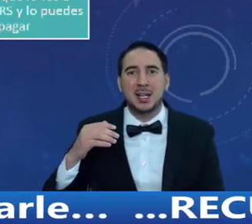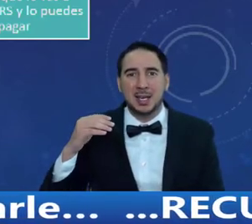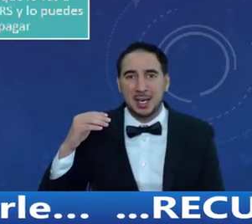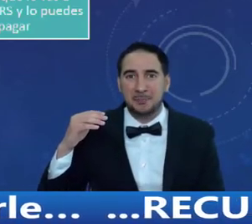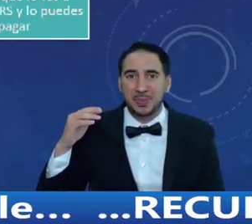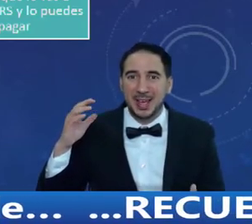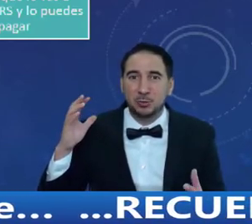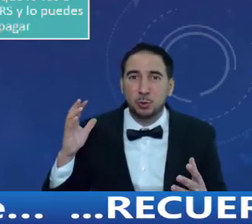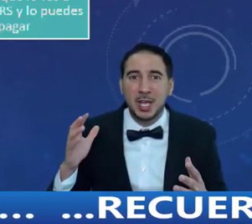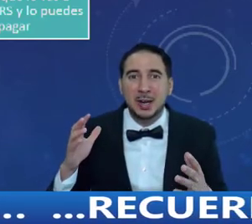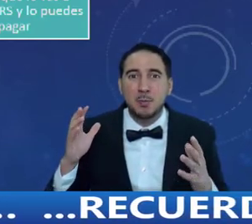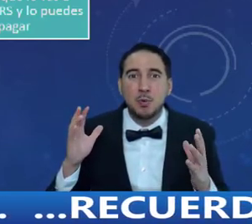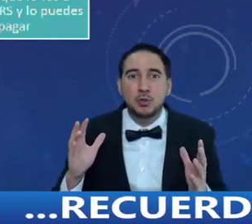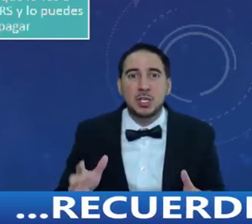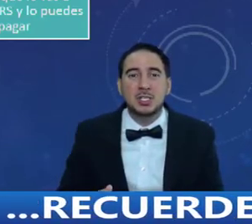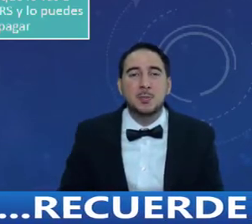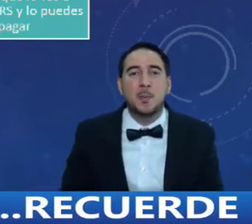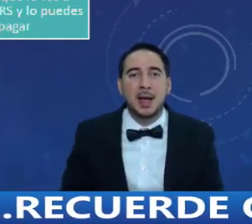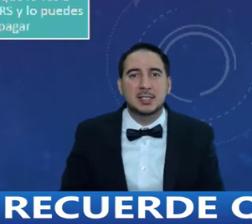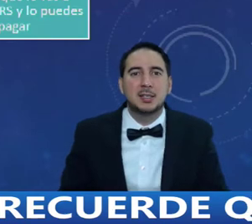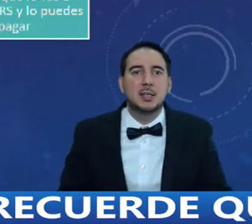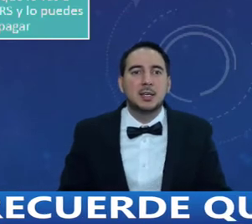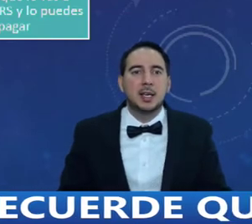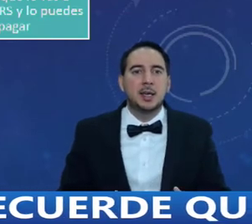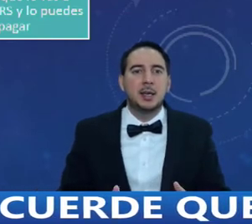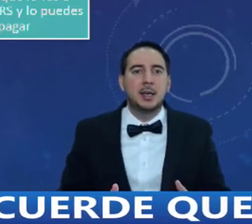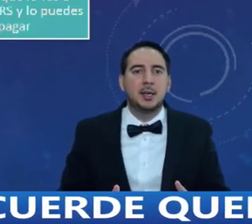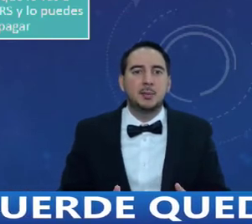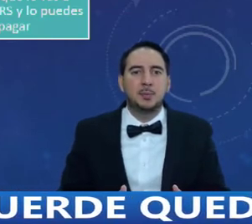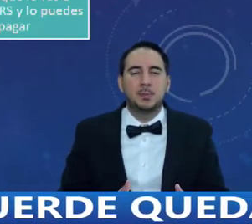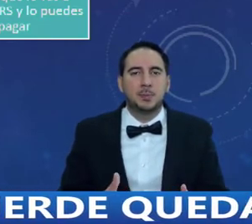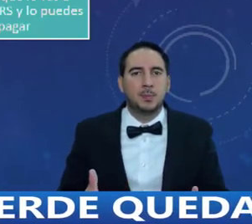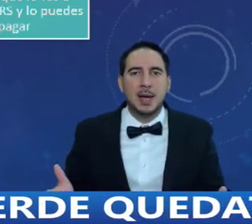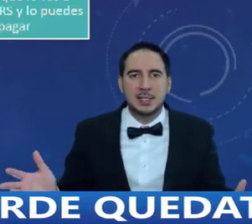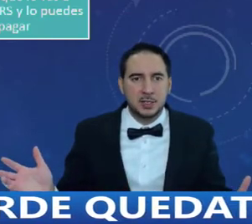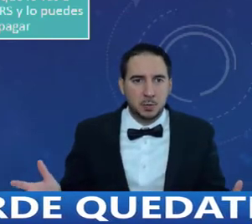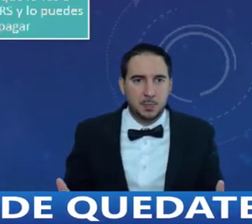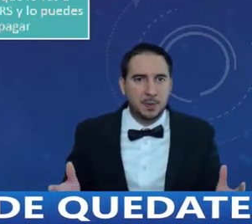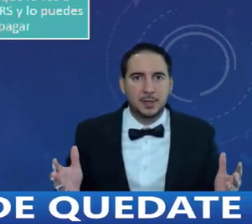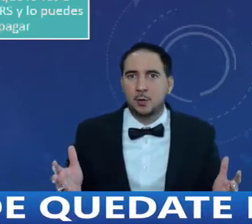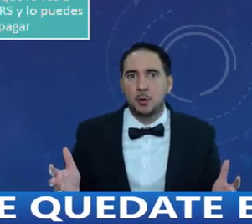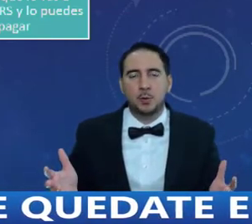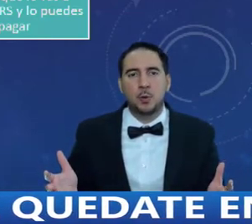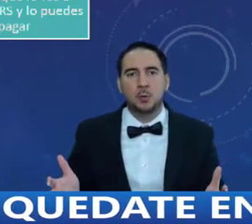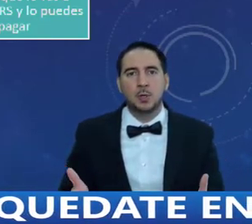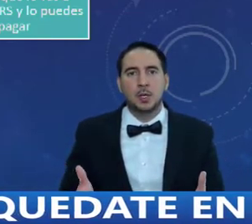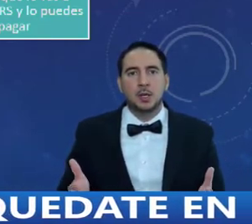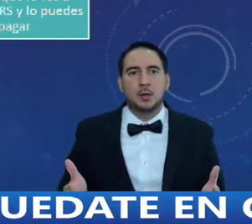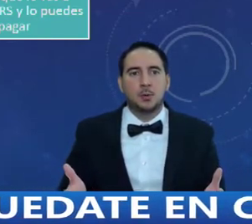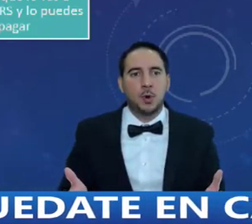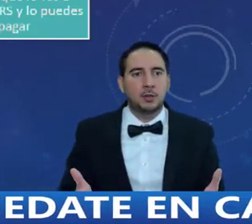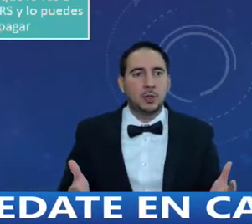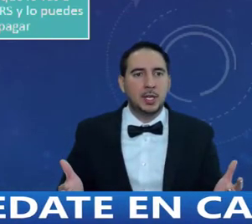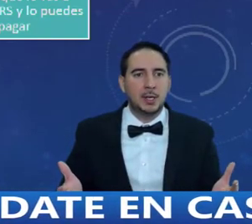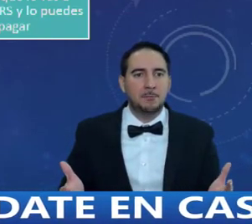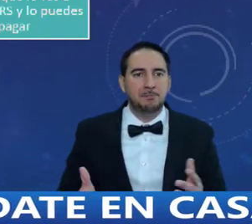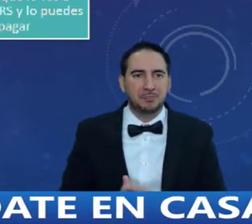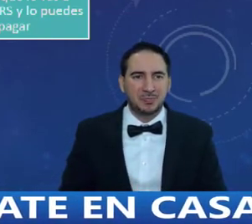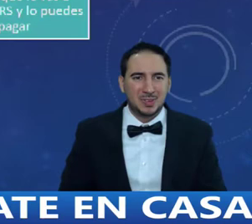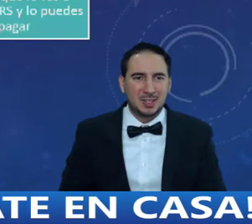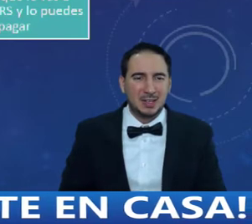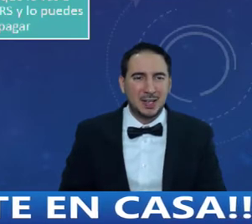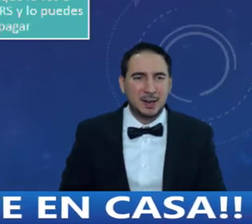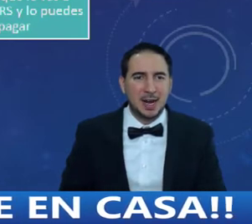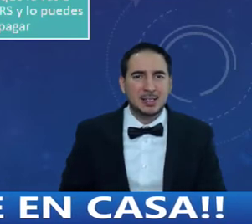Aparte, tenías que estudiar muchísimo más, más años con esto de